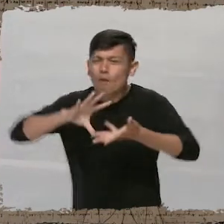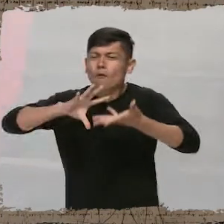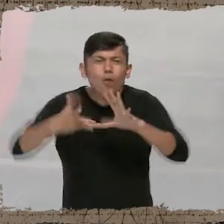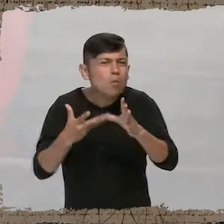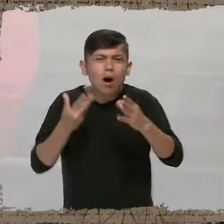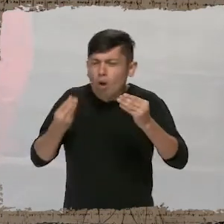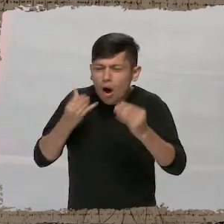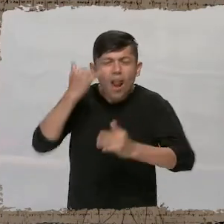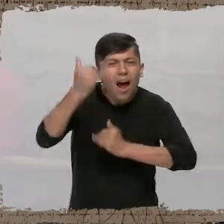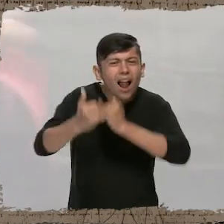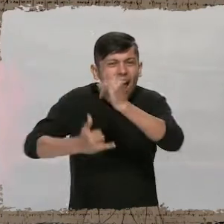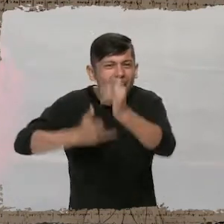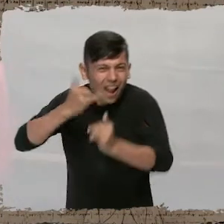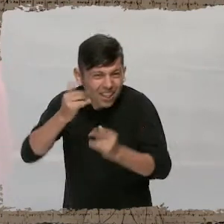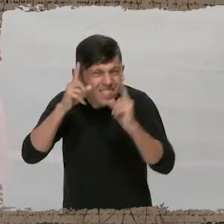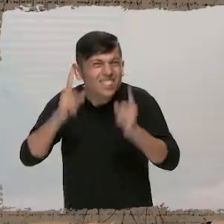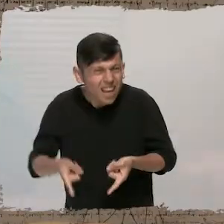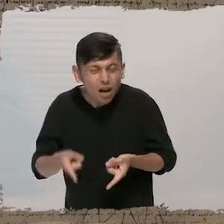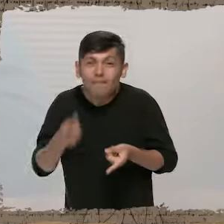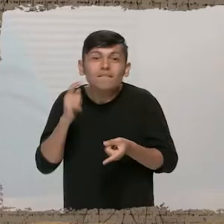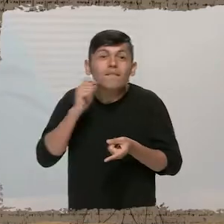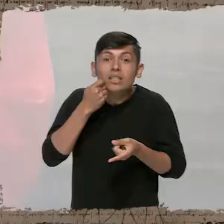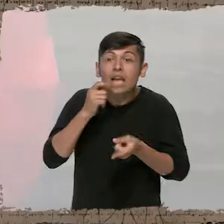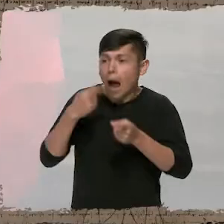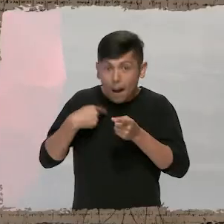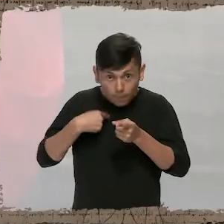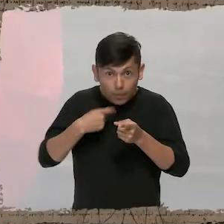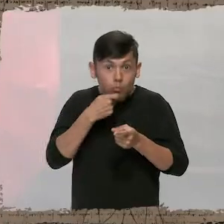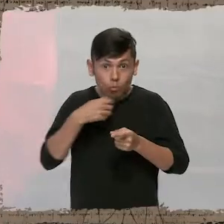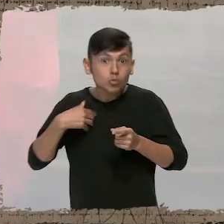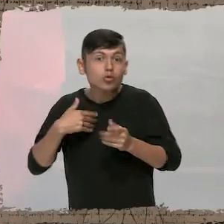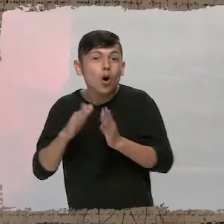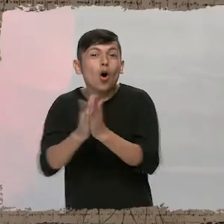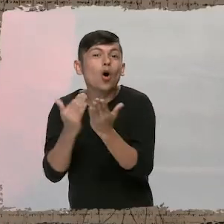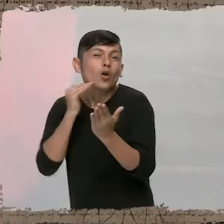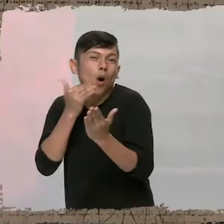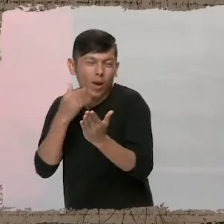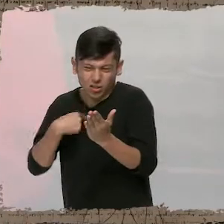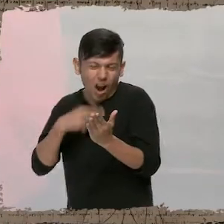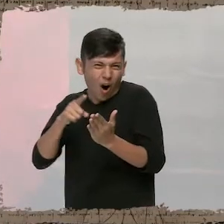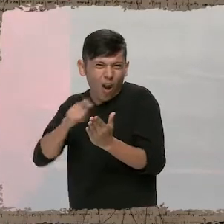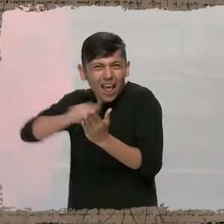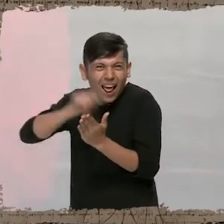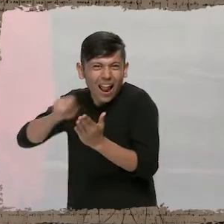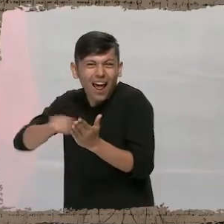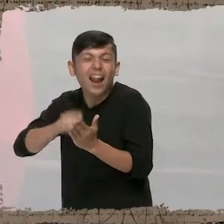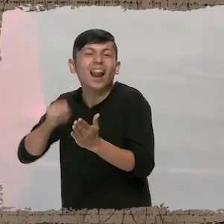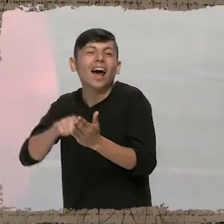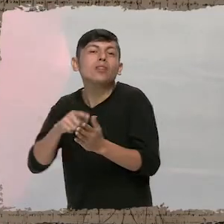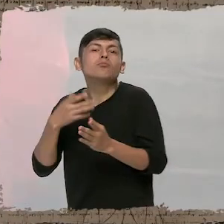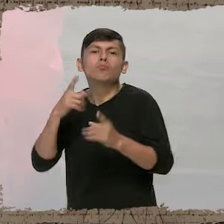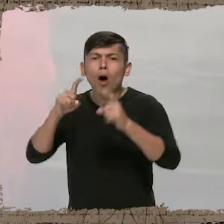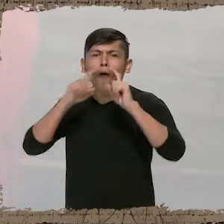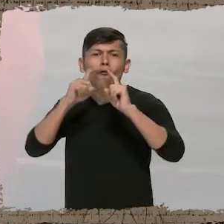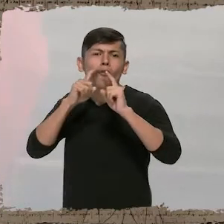técnicas de cómo hacer para contar diferentes historias de vida camino ayudó muchísimo para armar una novela que estoy escribiendo de ciencia ficción que se llama